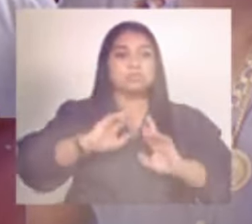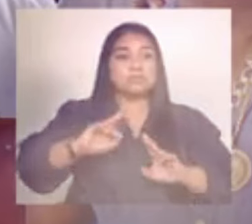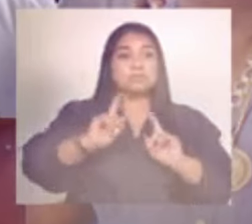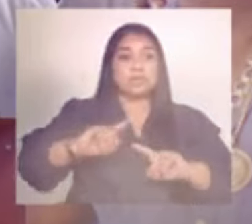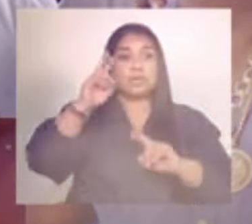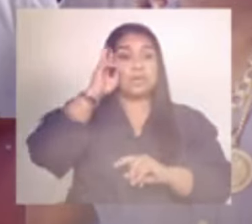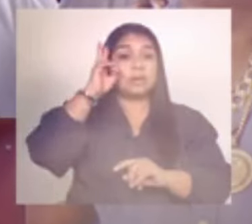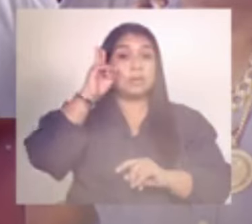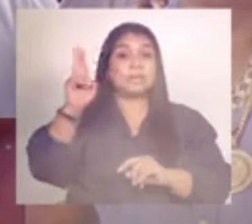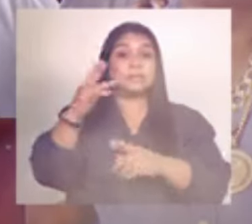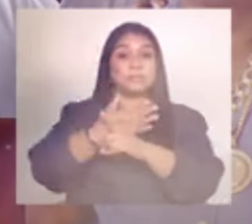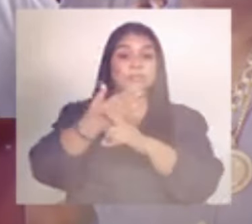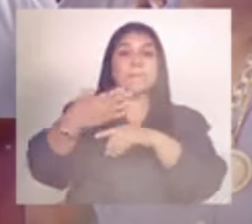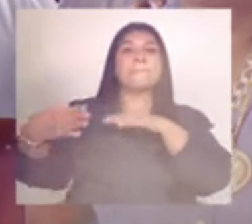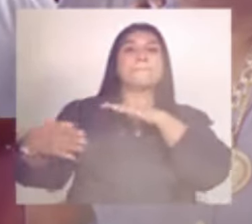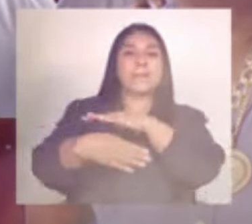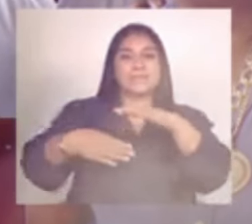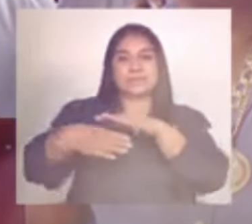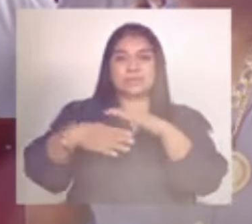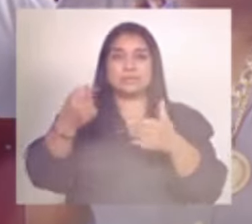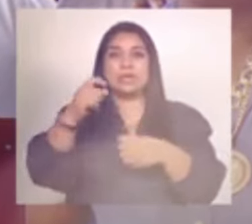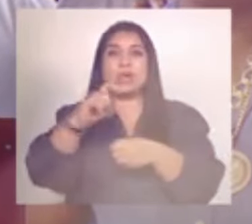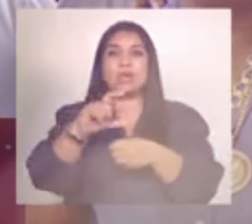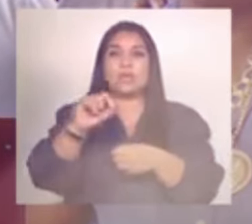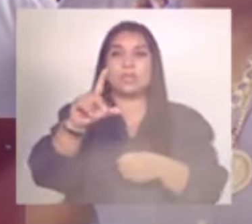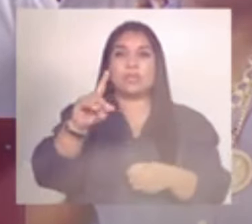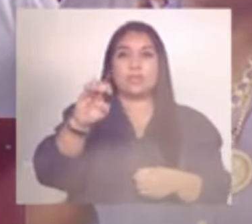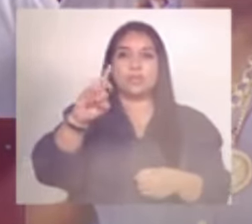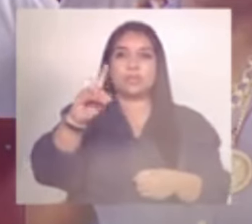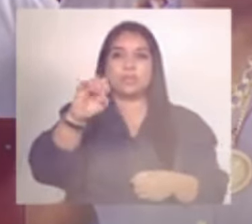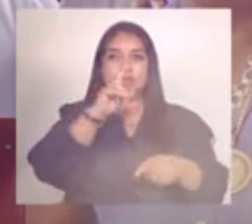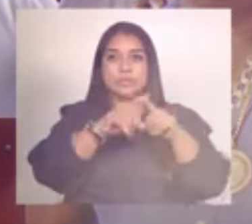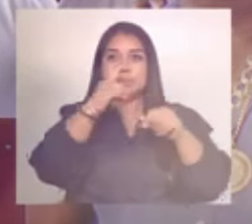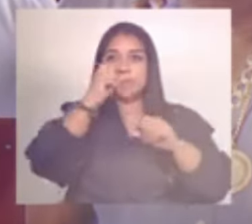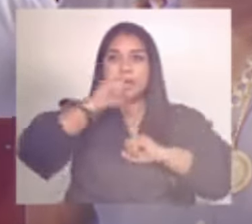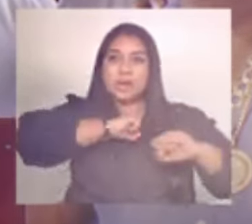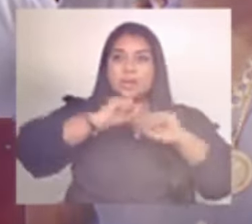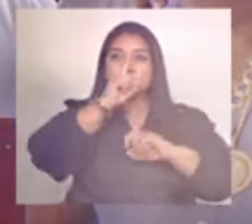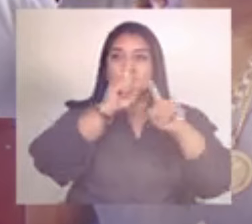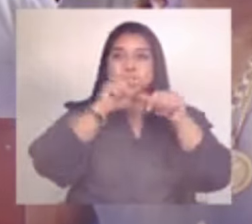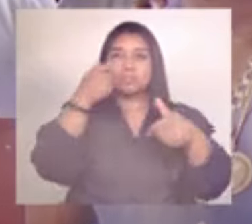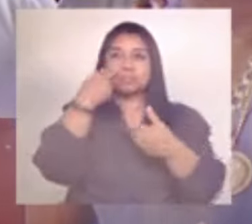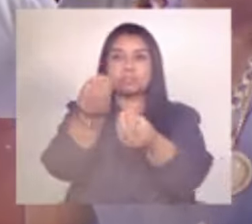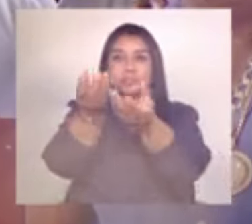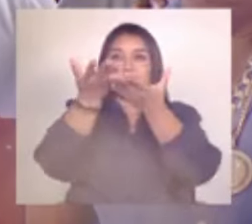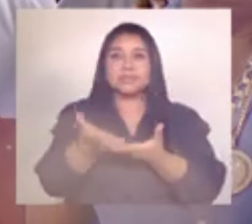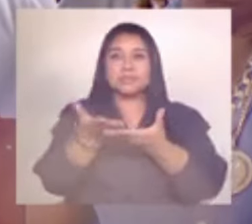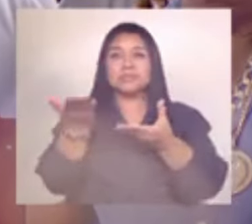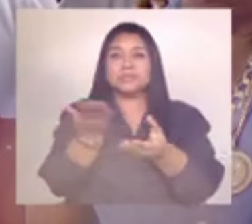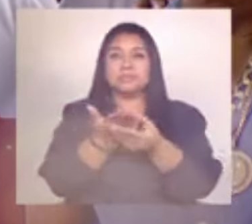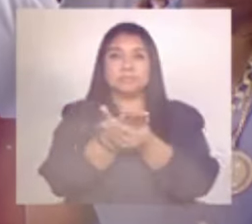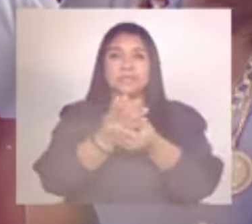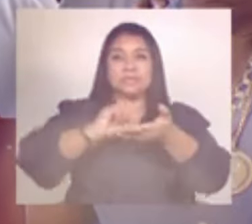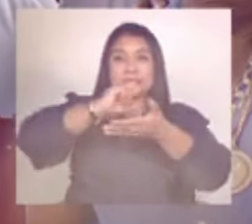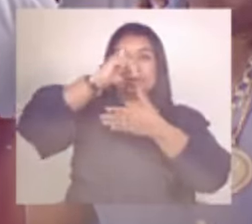base que hemos tenido es que los CODEDES no han cumplido en general con enviar los currículums de gente